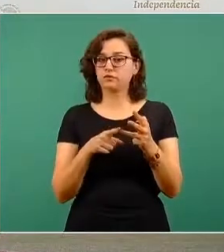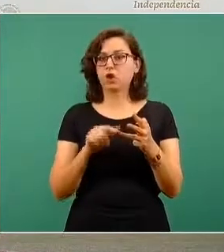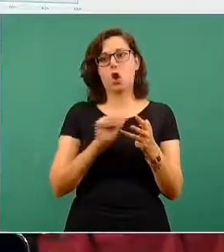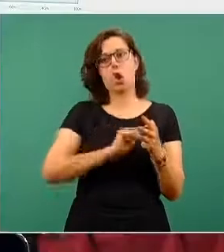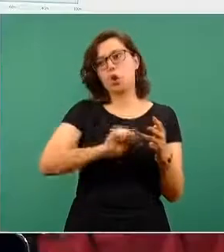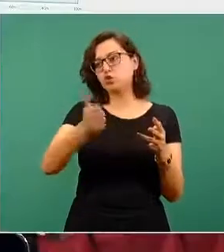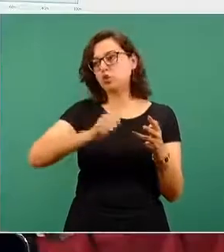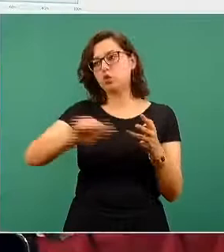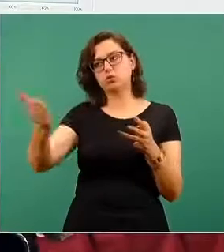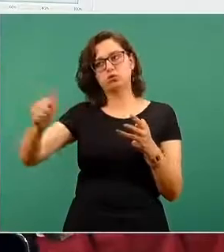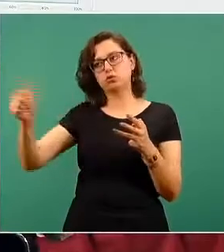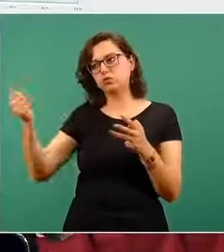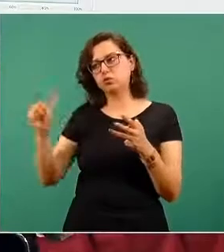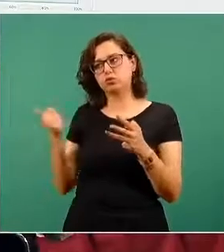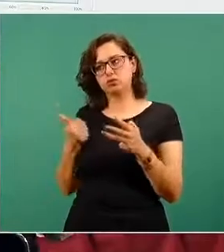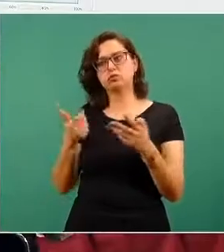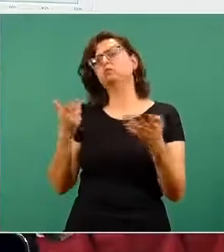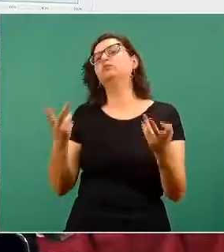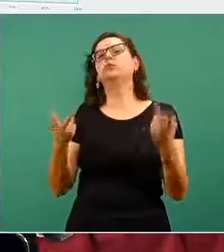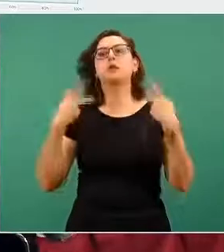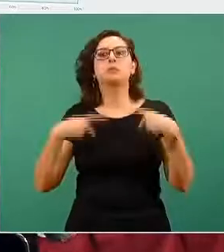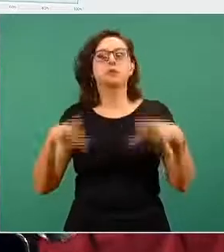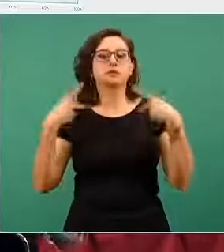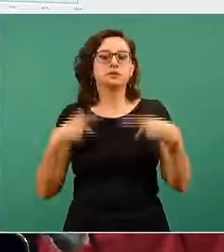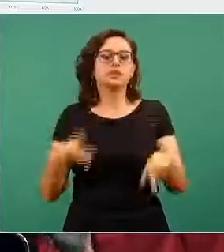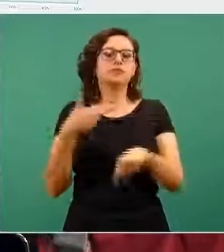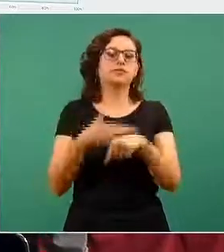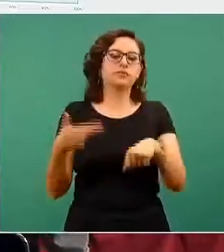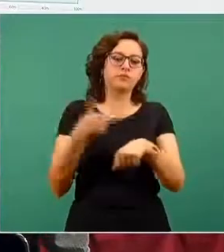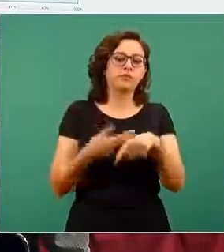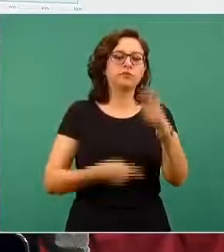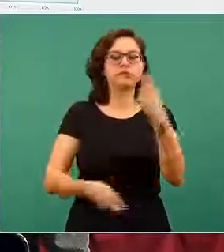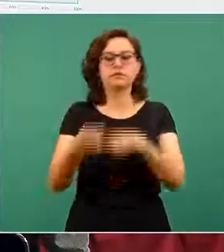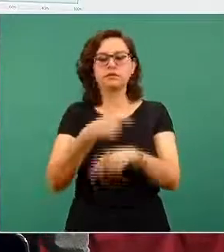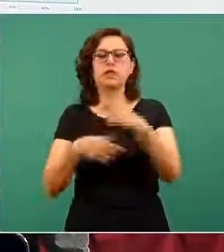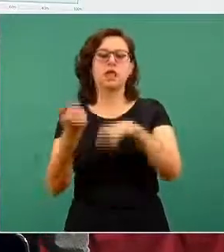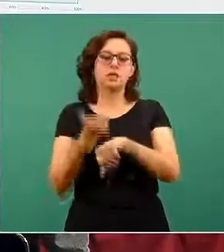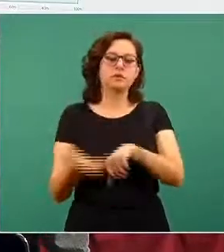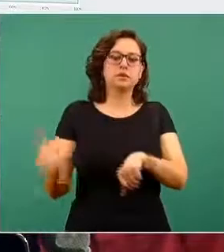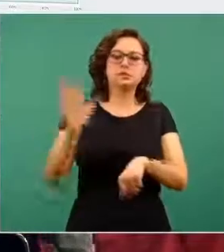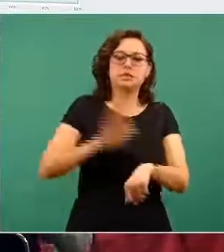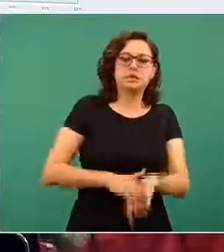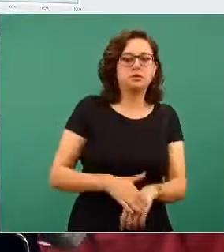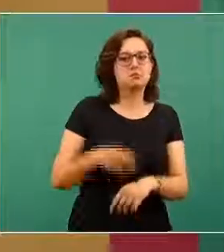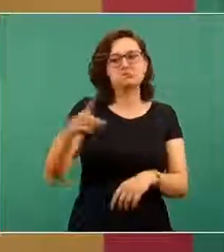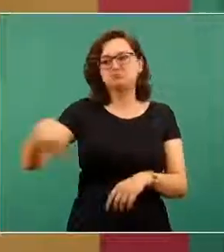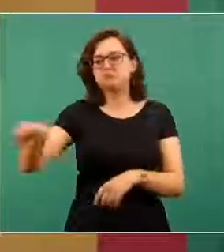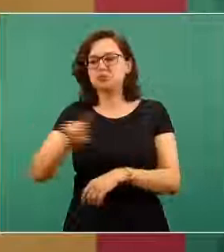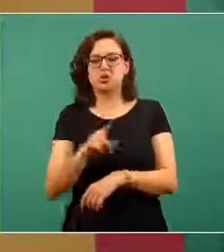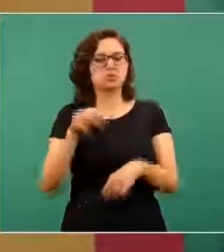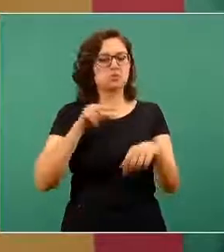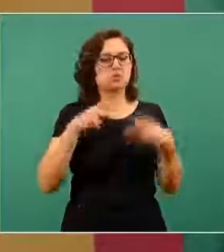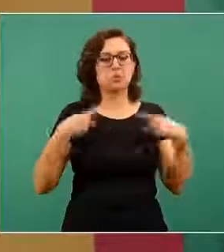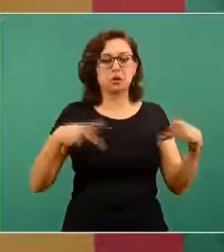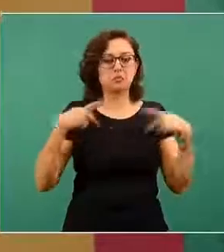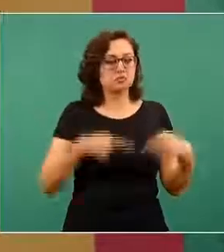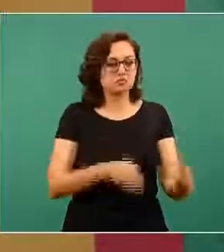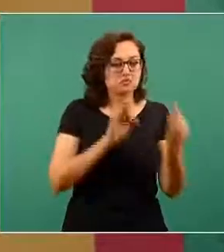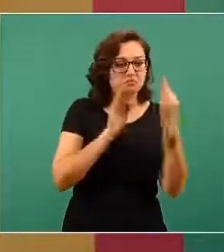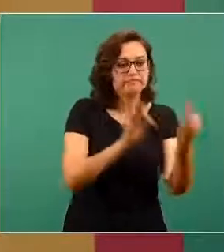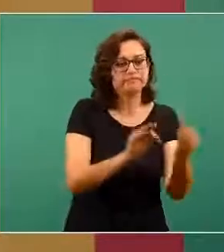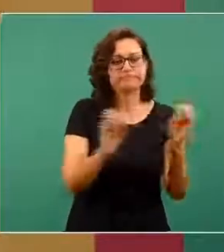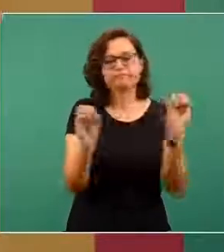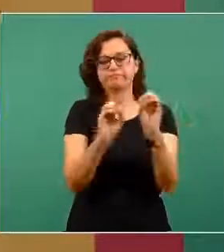demás, incluye personas que están en transacciones operativas y administrativas que no necesariamente implican un